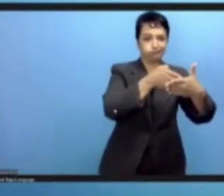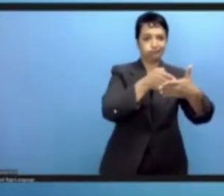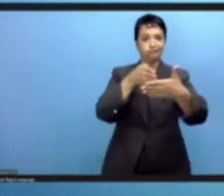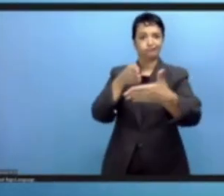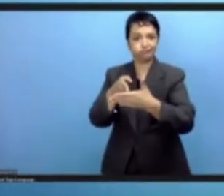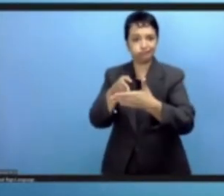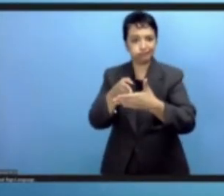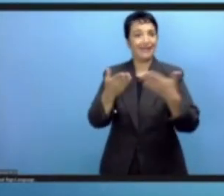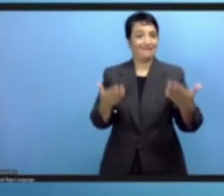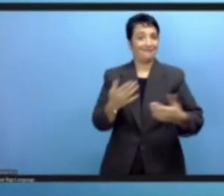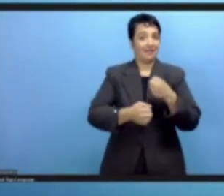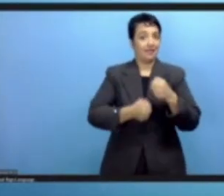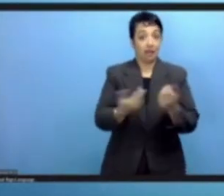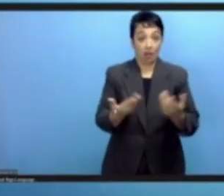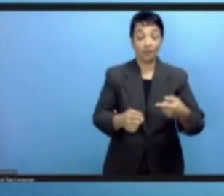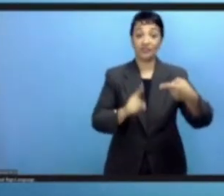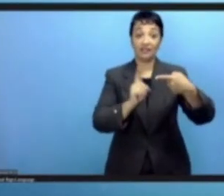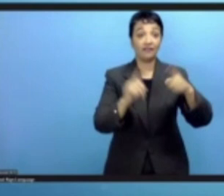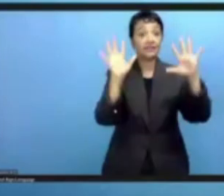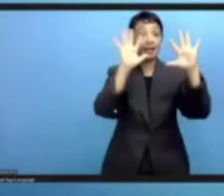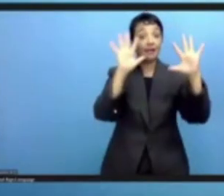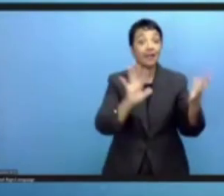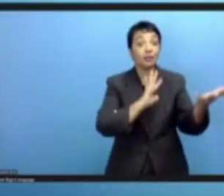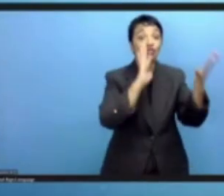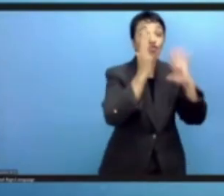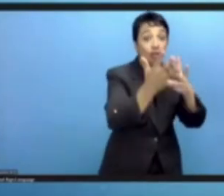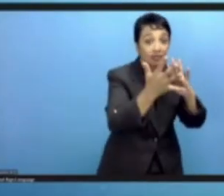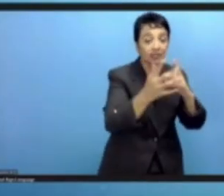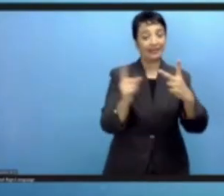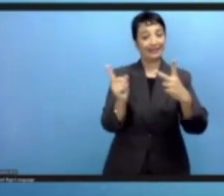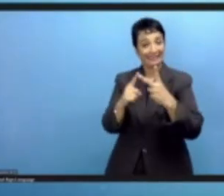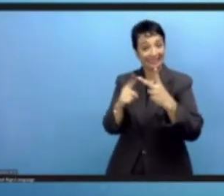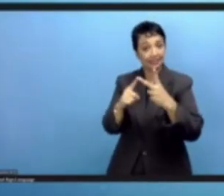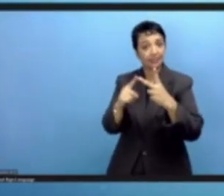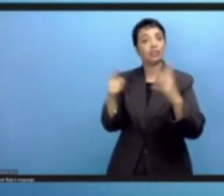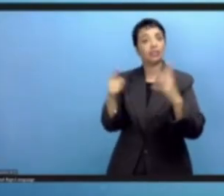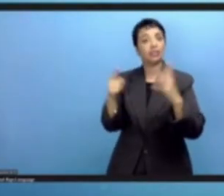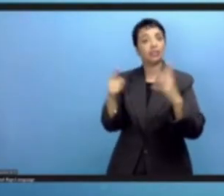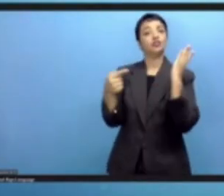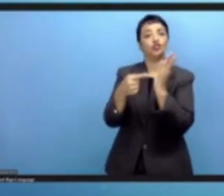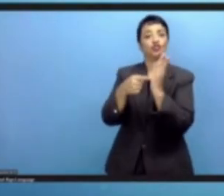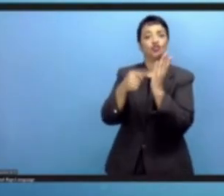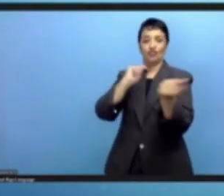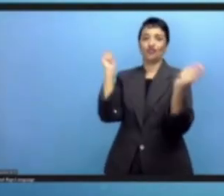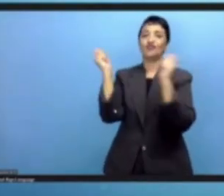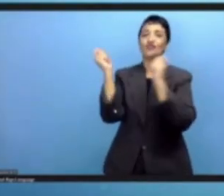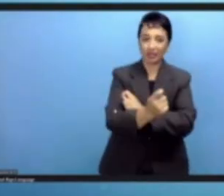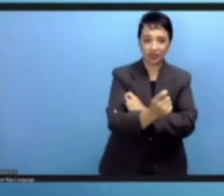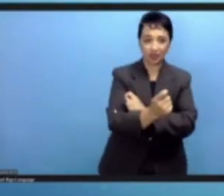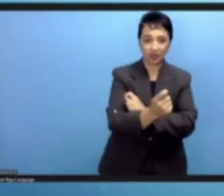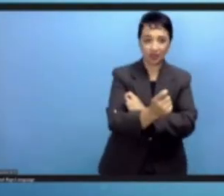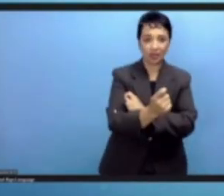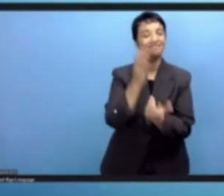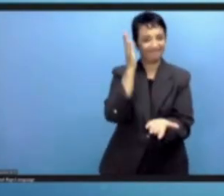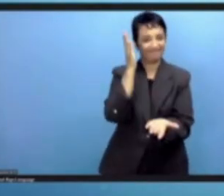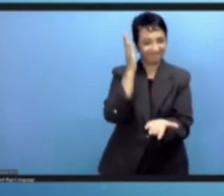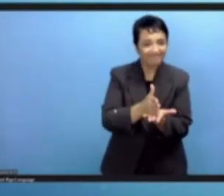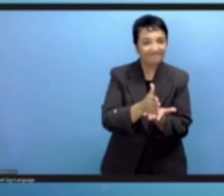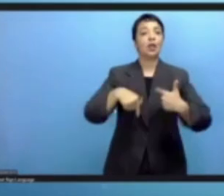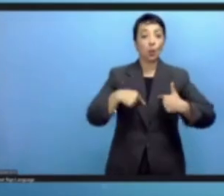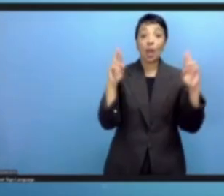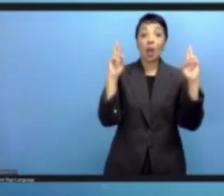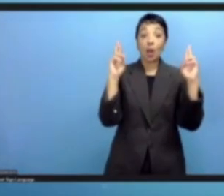que enfrentamos en El Siglo 21 cambio climático y transformación digital sin